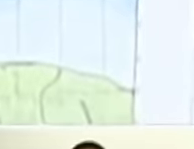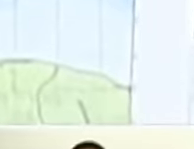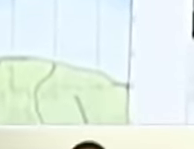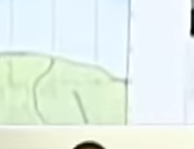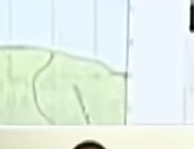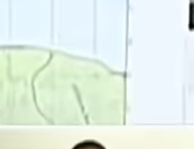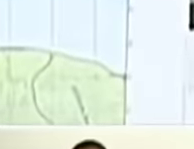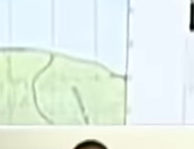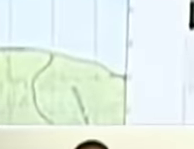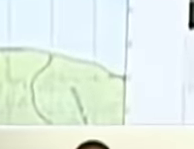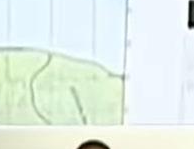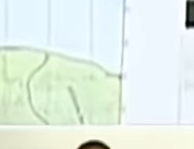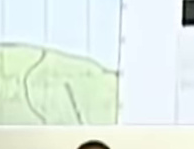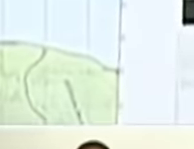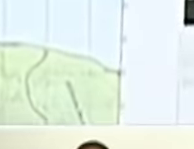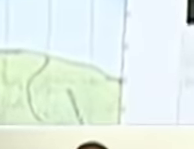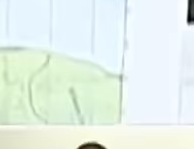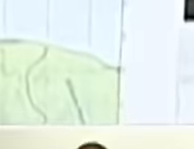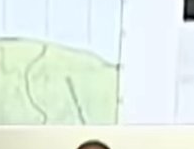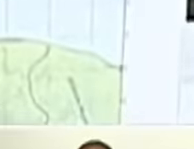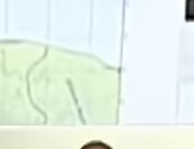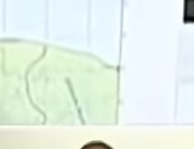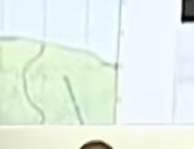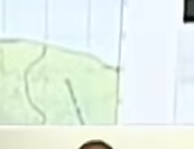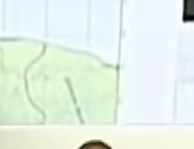es zona por delimitar.